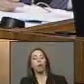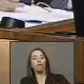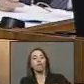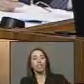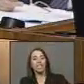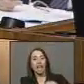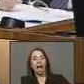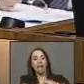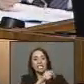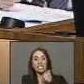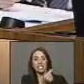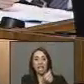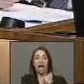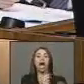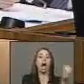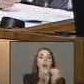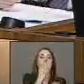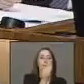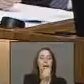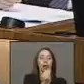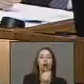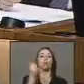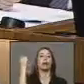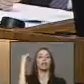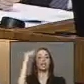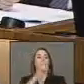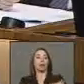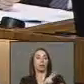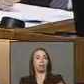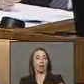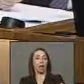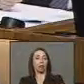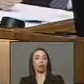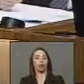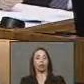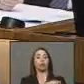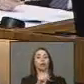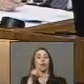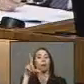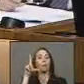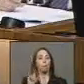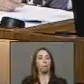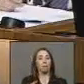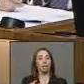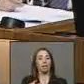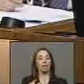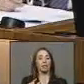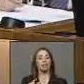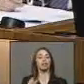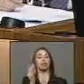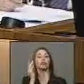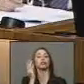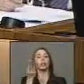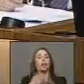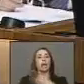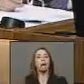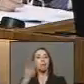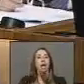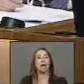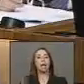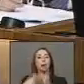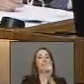financiamiento, generando incentivos para los empleadores que registran menores niveles de rotación laboral de sus